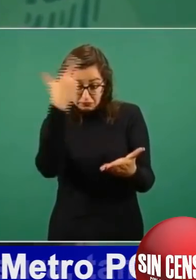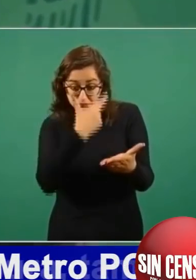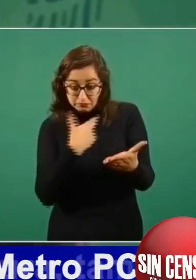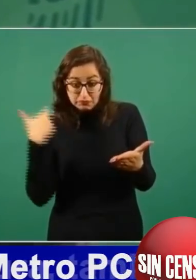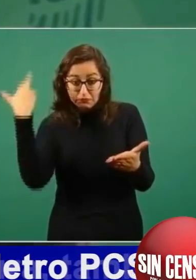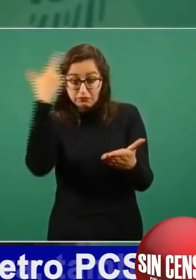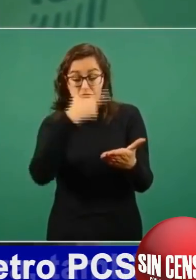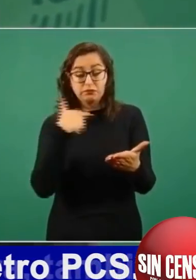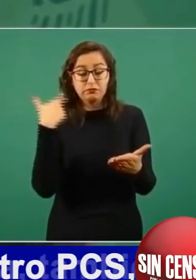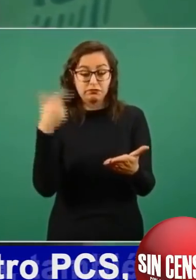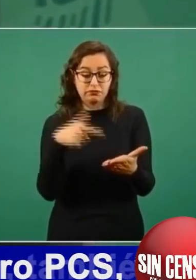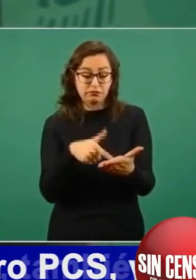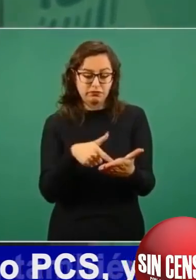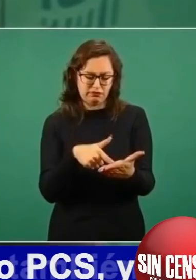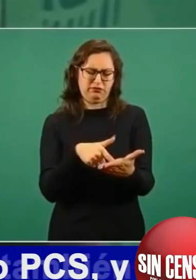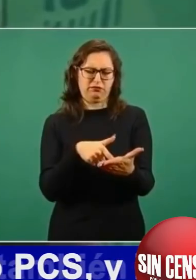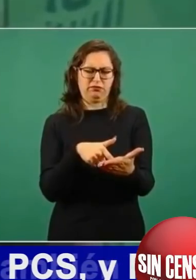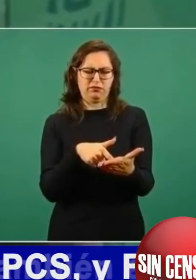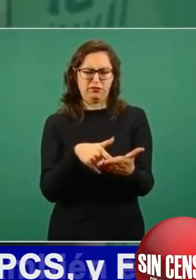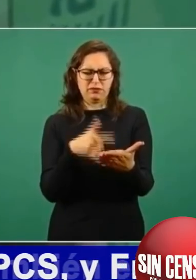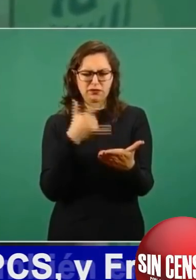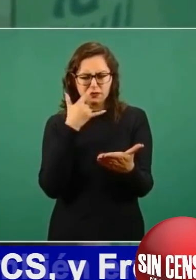revisamos, nos damos cuenta